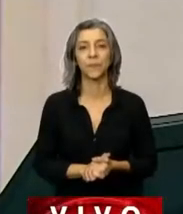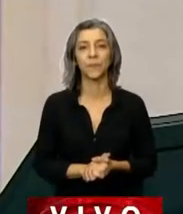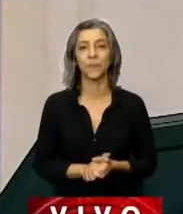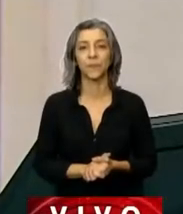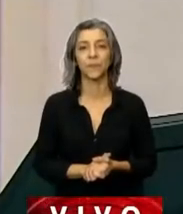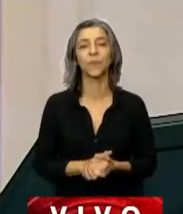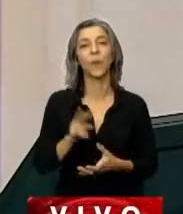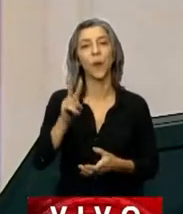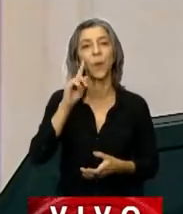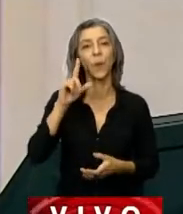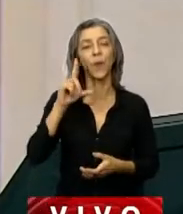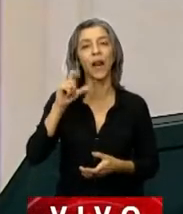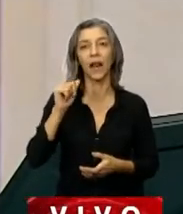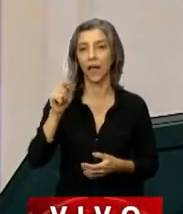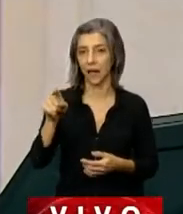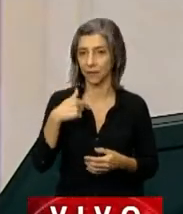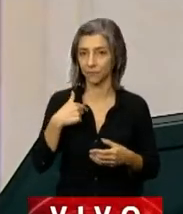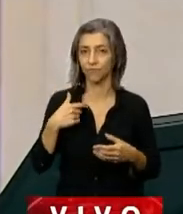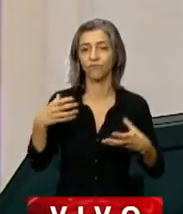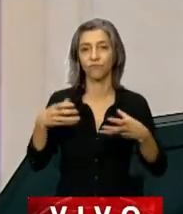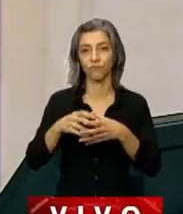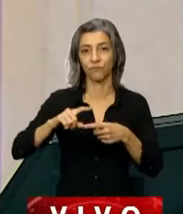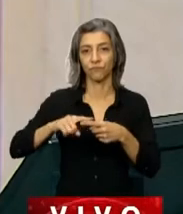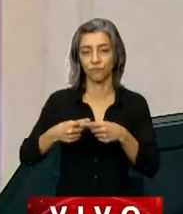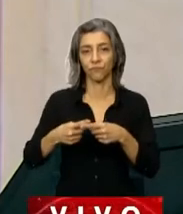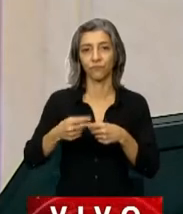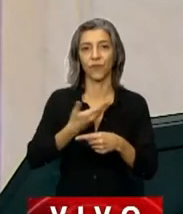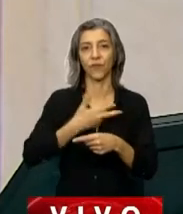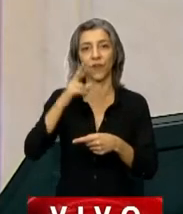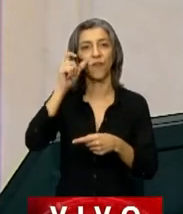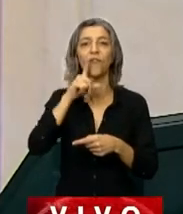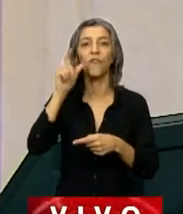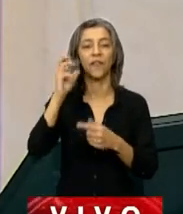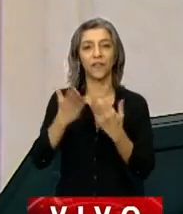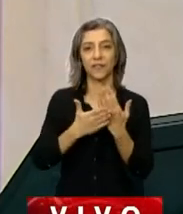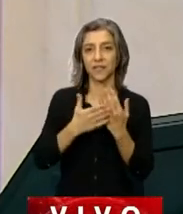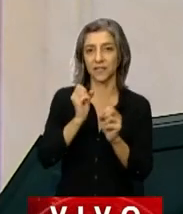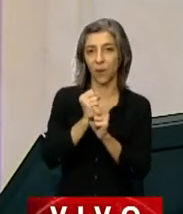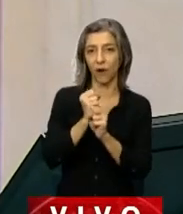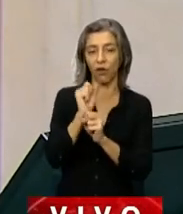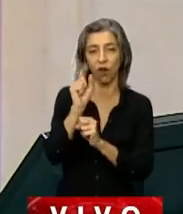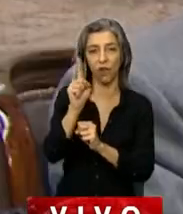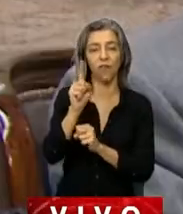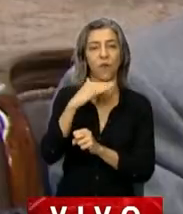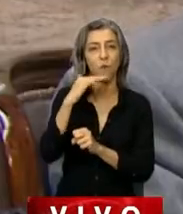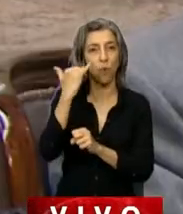Alejandro Vilca, del Frente de Izquierda y de Trabajadores de Jujuy, tiene la palabra.